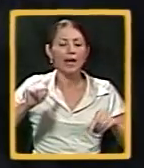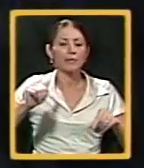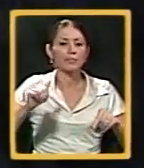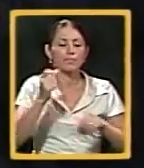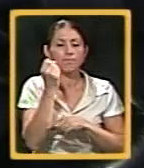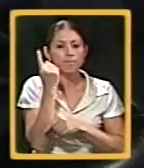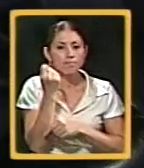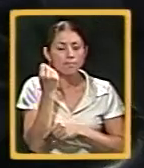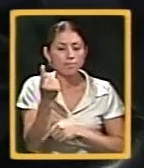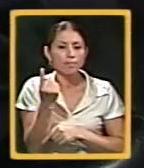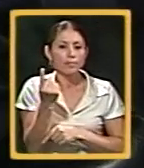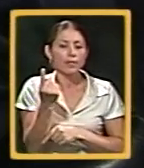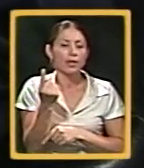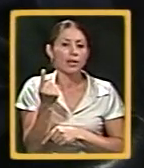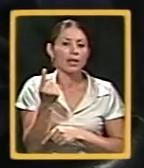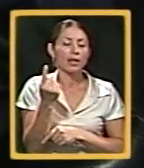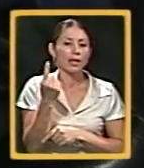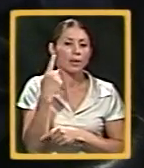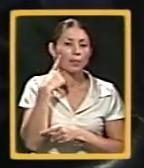que